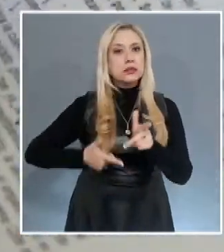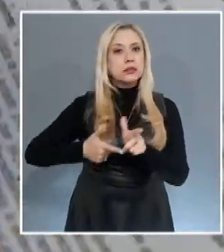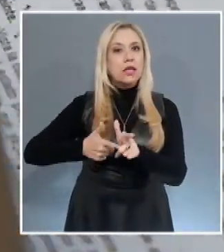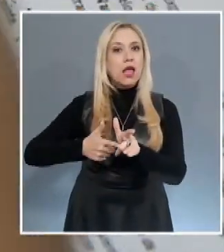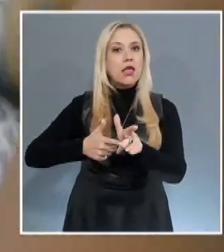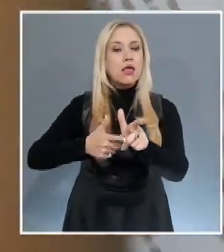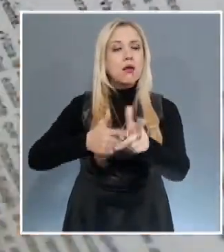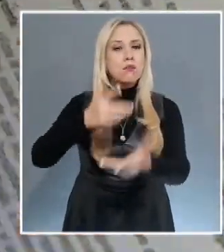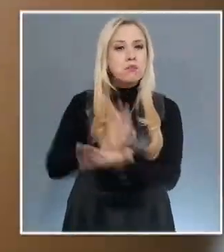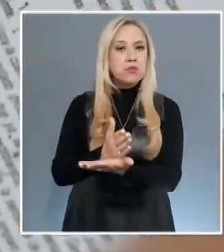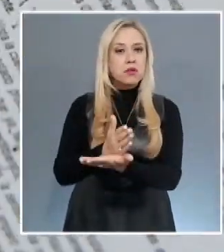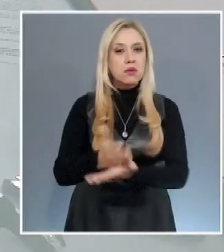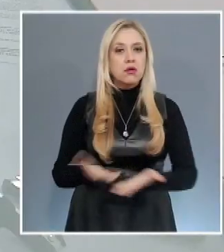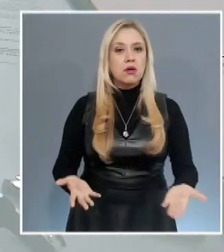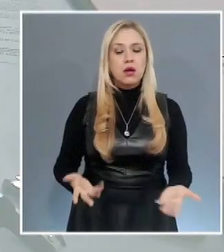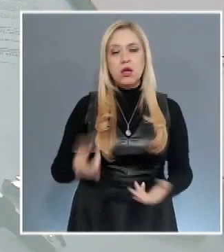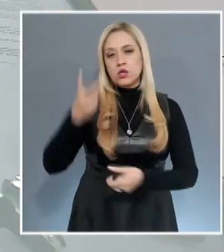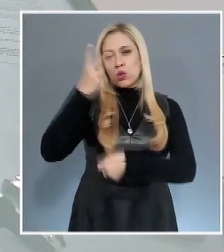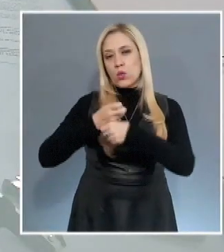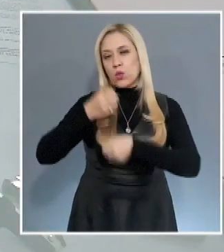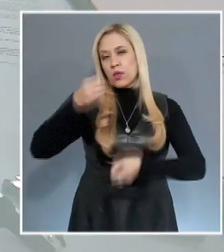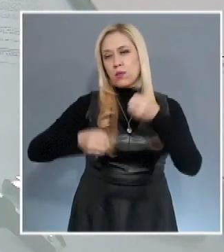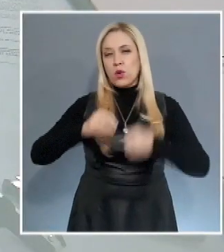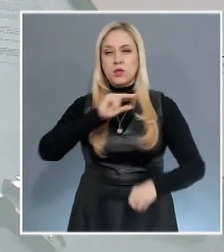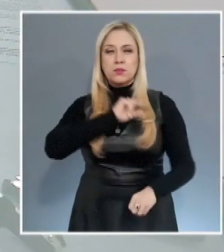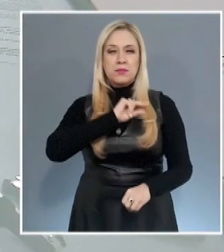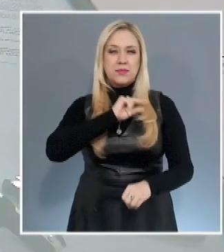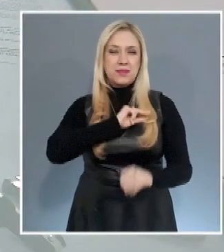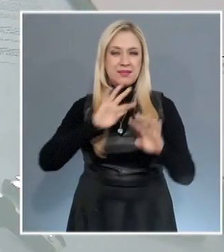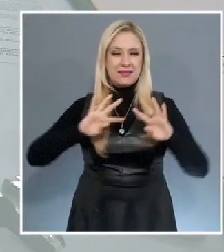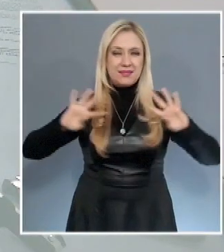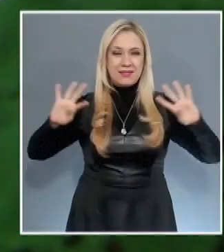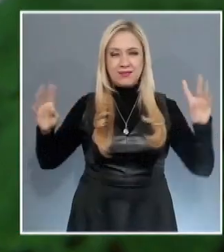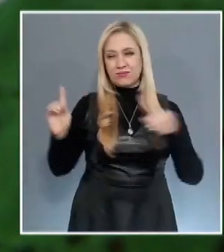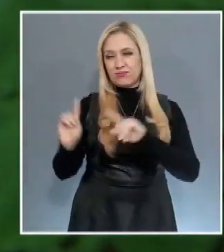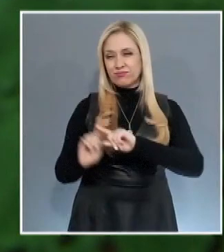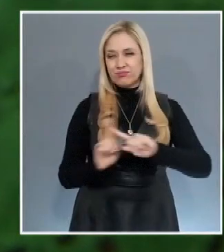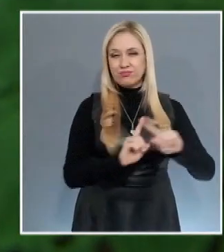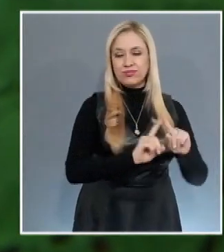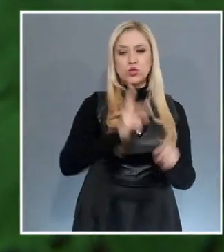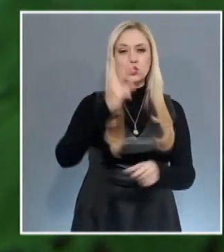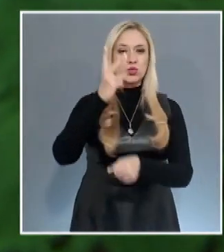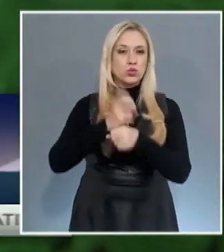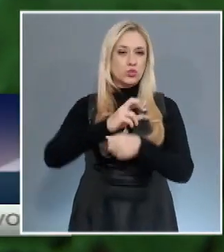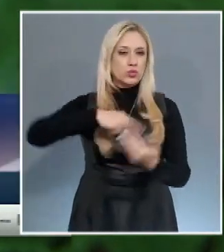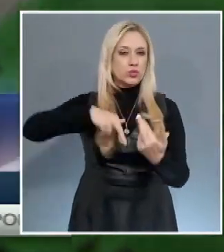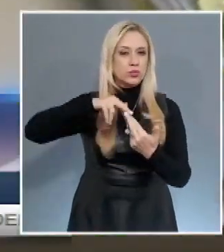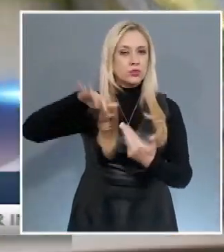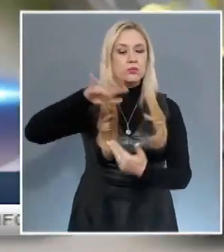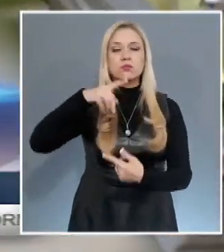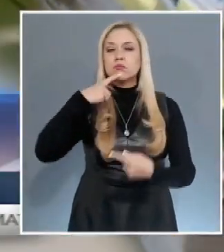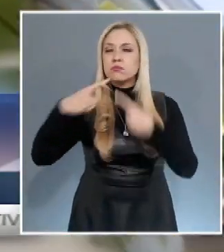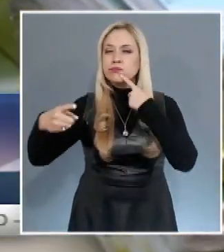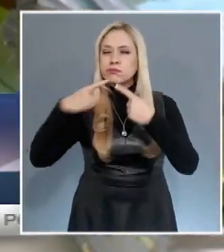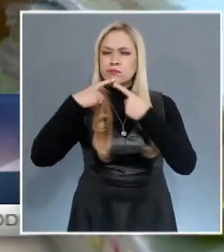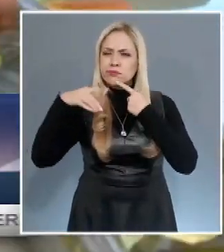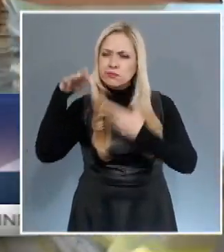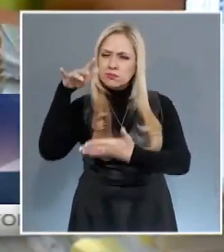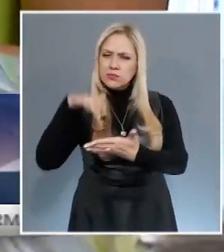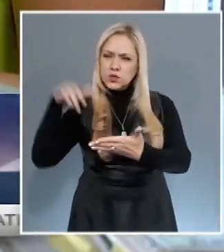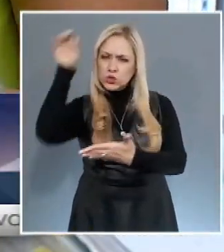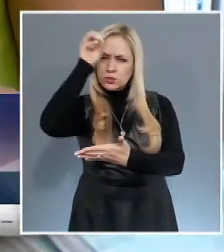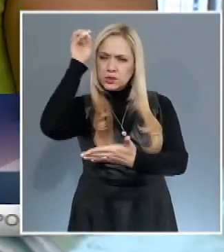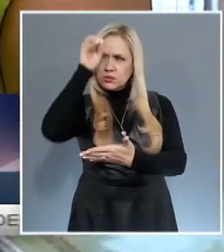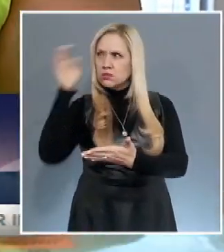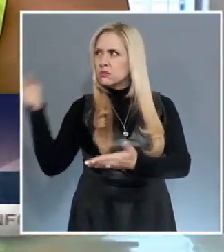el segundo tribunal colegiado en materia penal del Segundo Circuito determinó en una tesis aislada que la audiencia de juicio